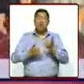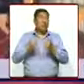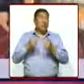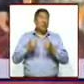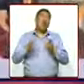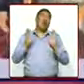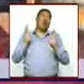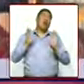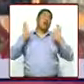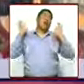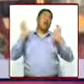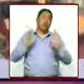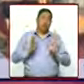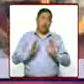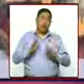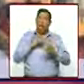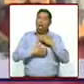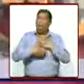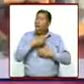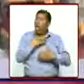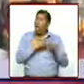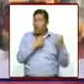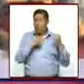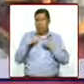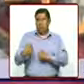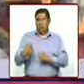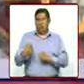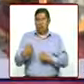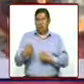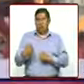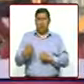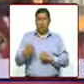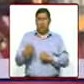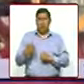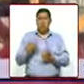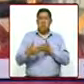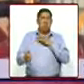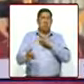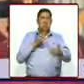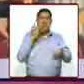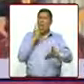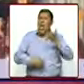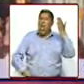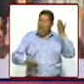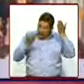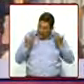miseria humana, anguria de poder. Digan lo que digan,